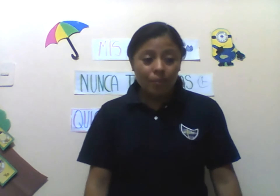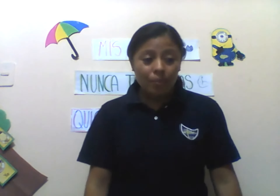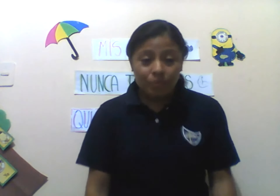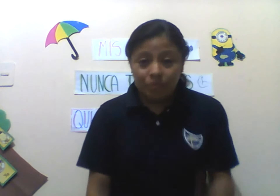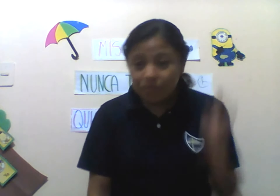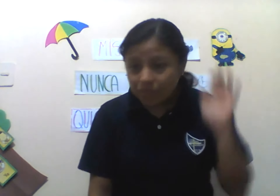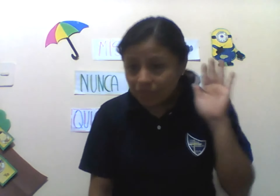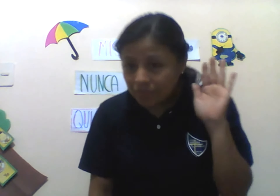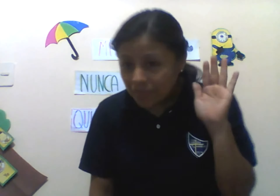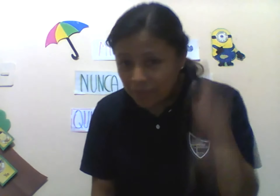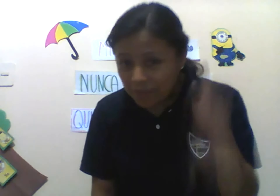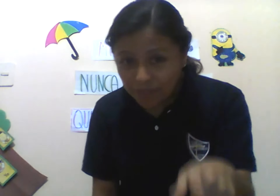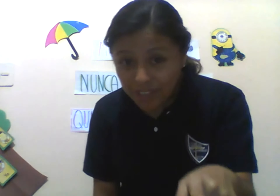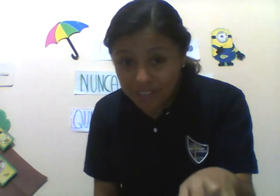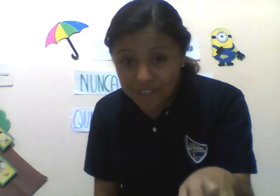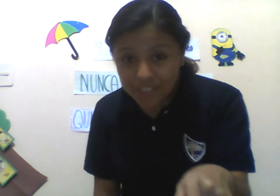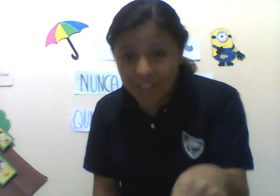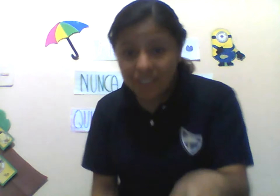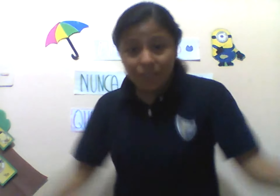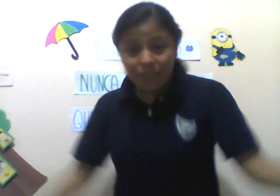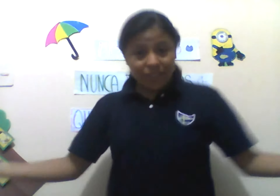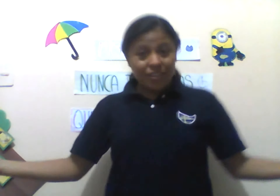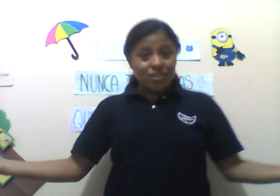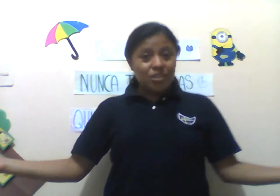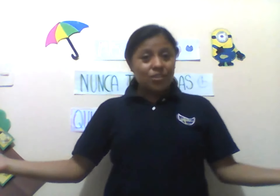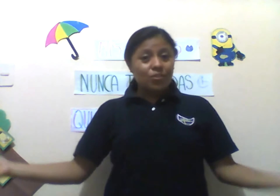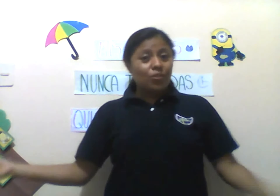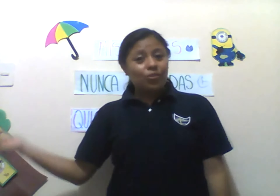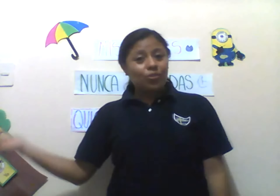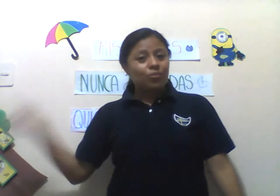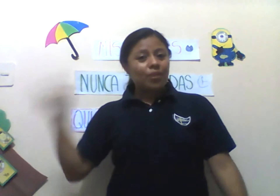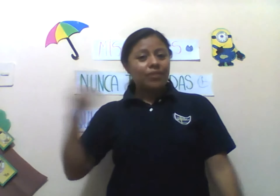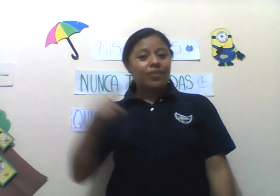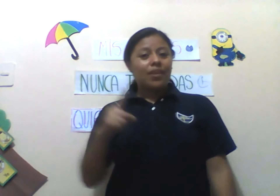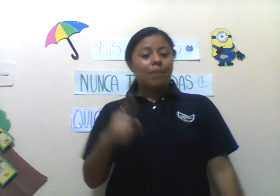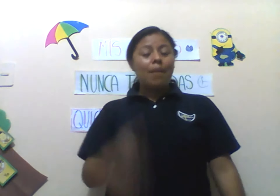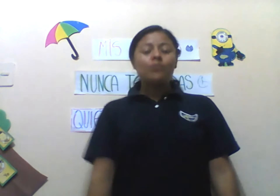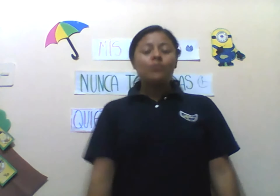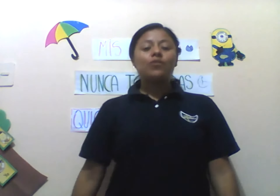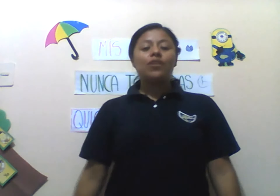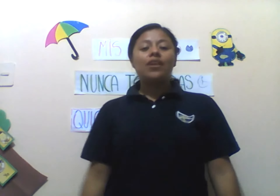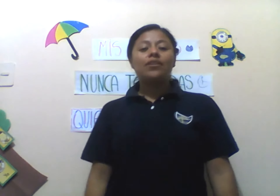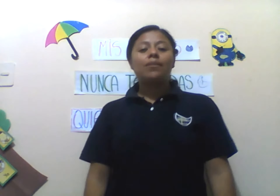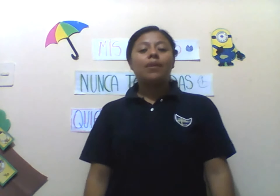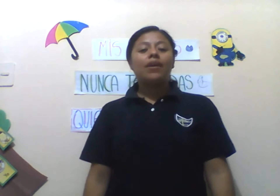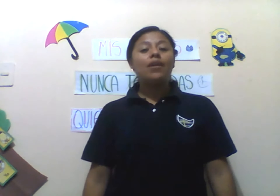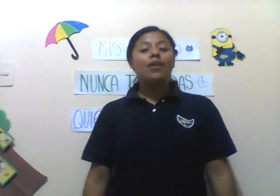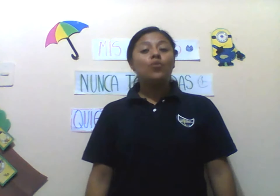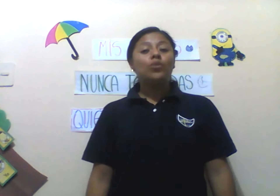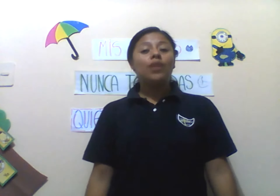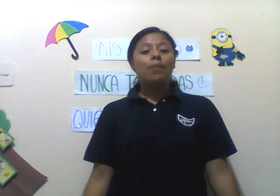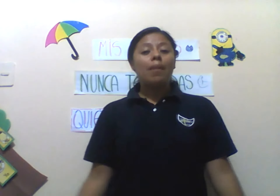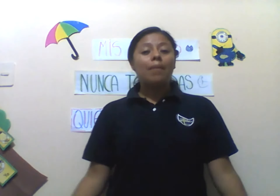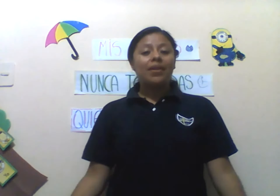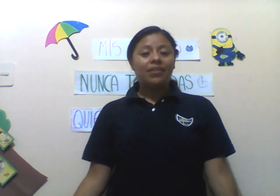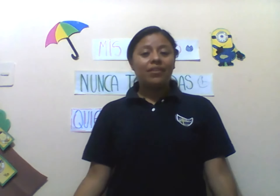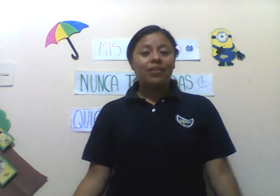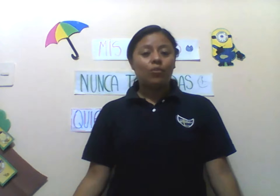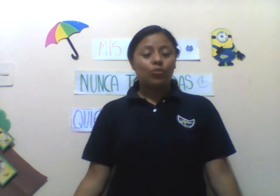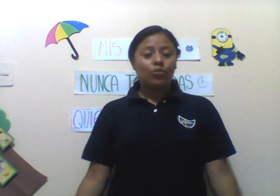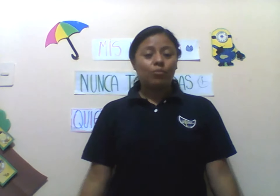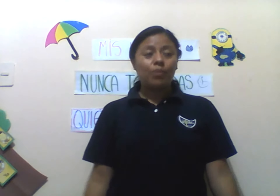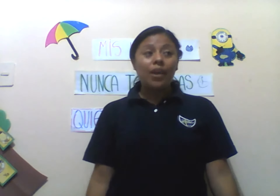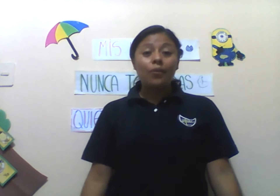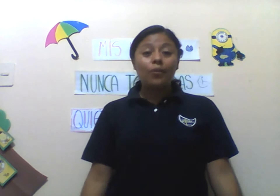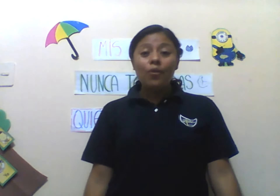de personal social. Claro que sí chicos, así que vamos hoy día a trabajar un tema más de